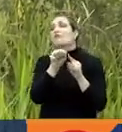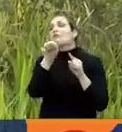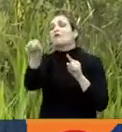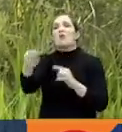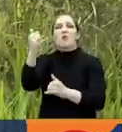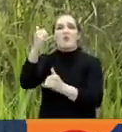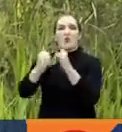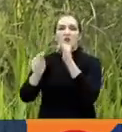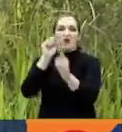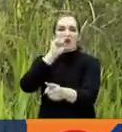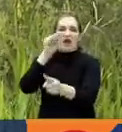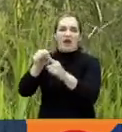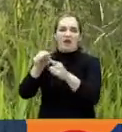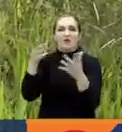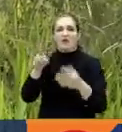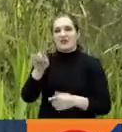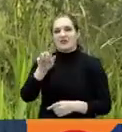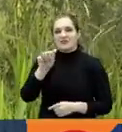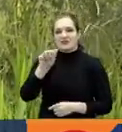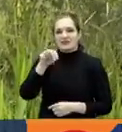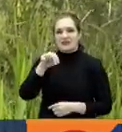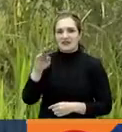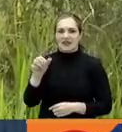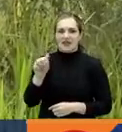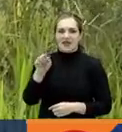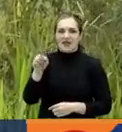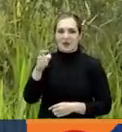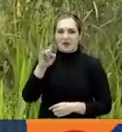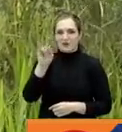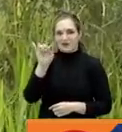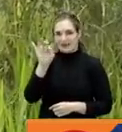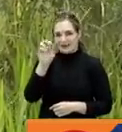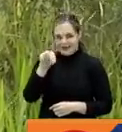el municipio de San Agustín. Compañeros, los invitamos para que sigan con más de RTVC Noticias en Estudio.